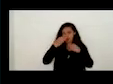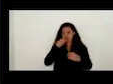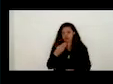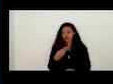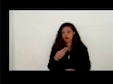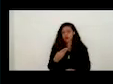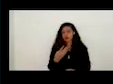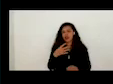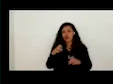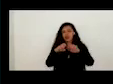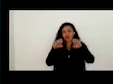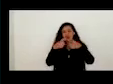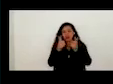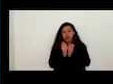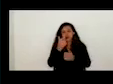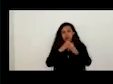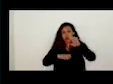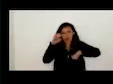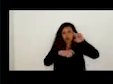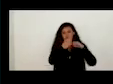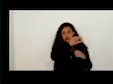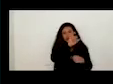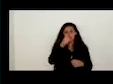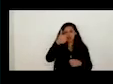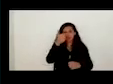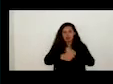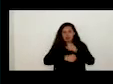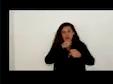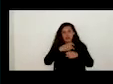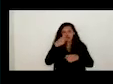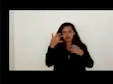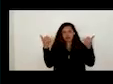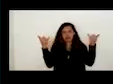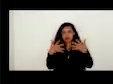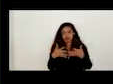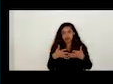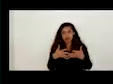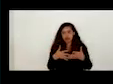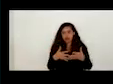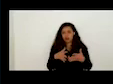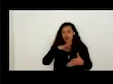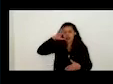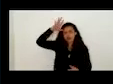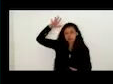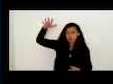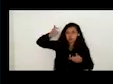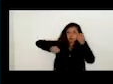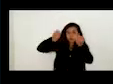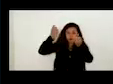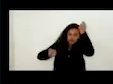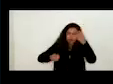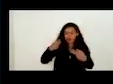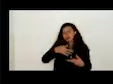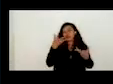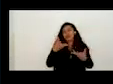la edad, que iría de 1 a 6 años, y de acuerdo al peso, voy a tener y la estatura, y la cantidad de calorías, como